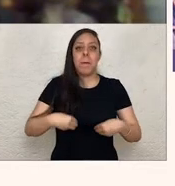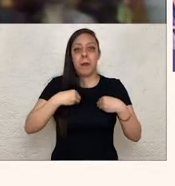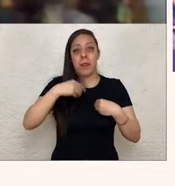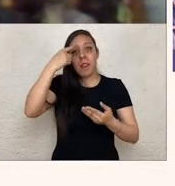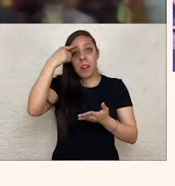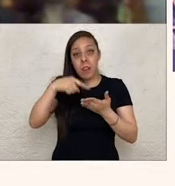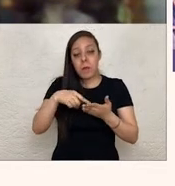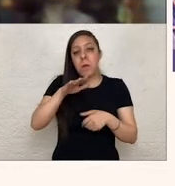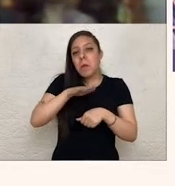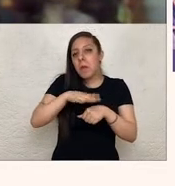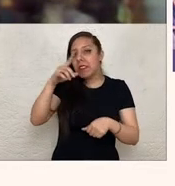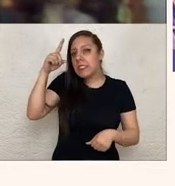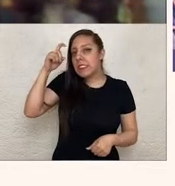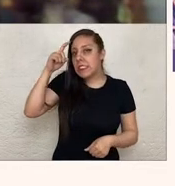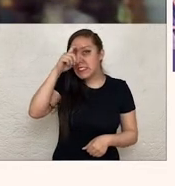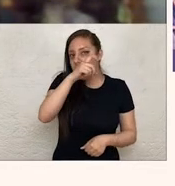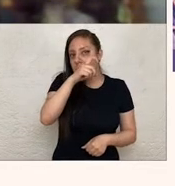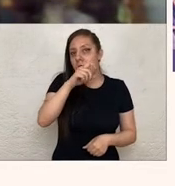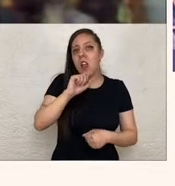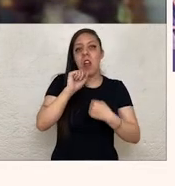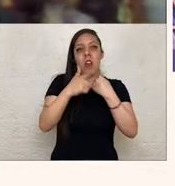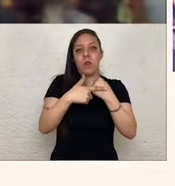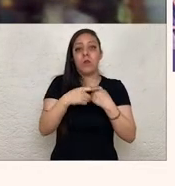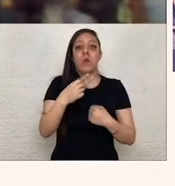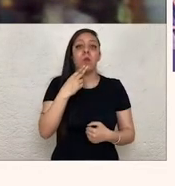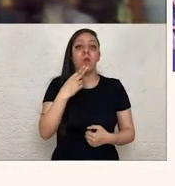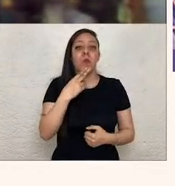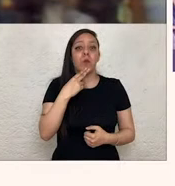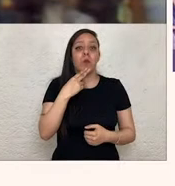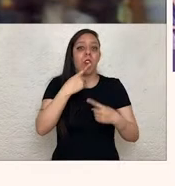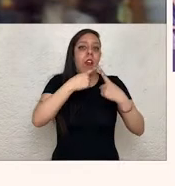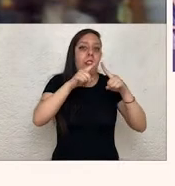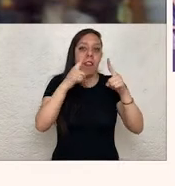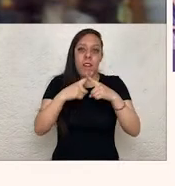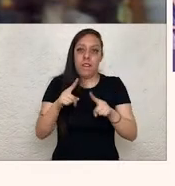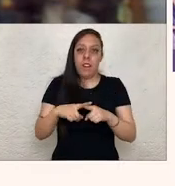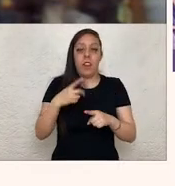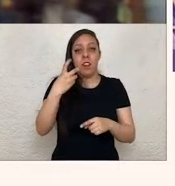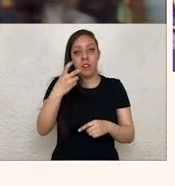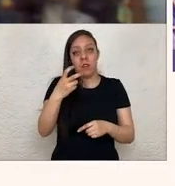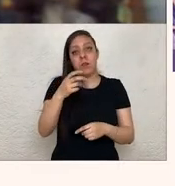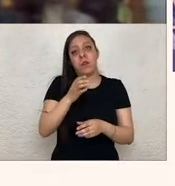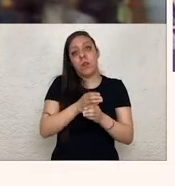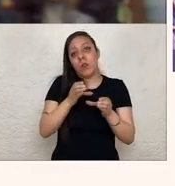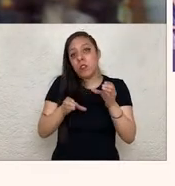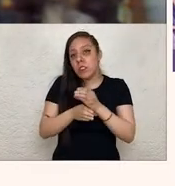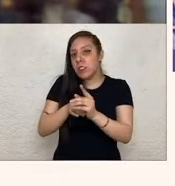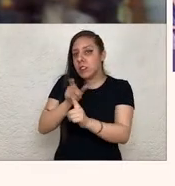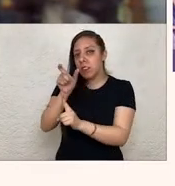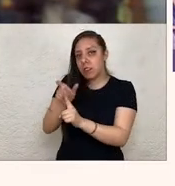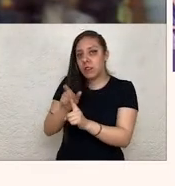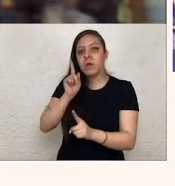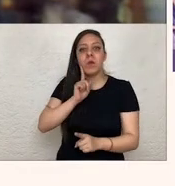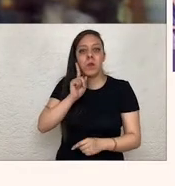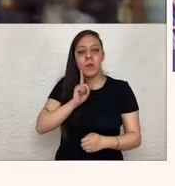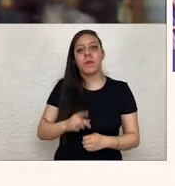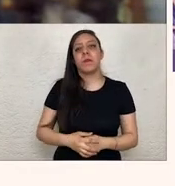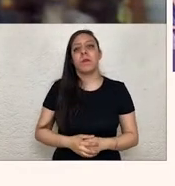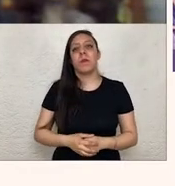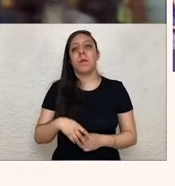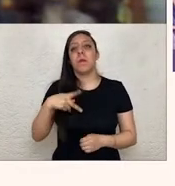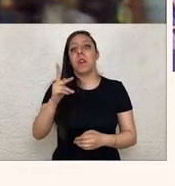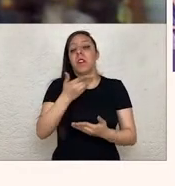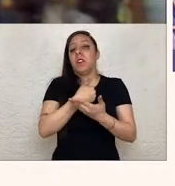más difícil puede ser algo que nos sirve en ciertas situaciones, y esta sería una de ellas.